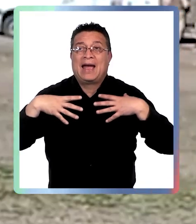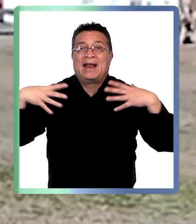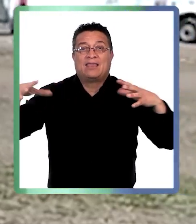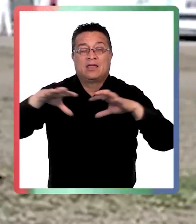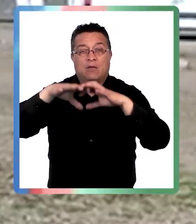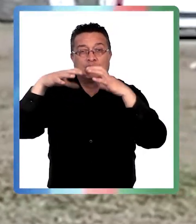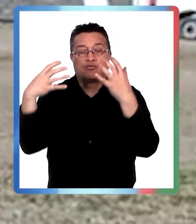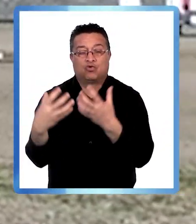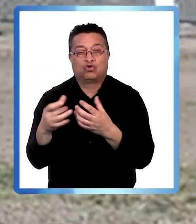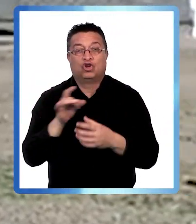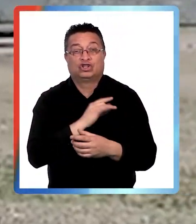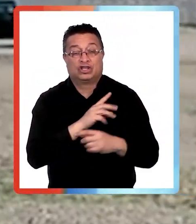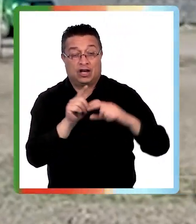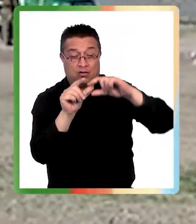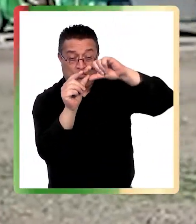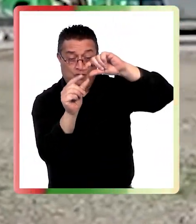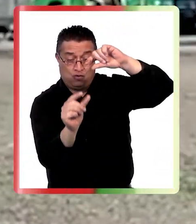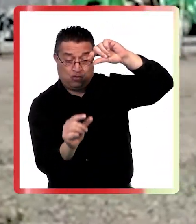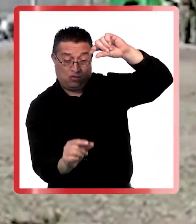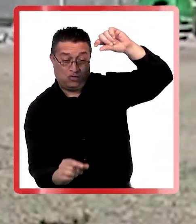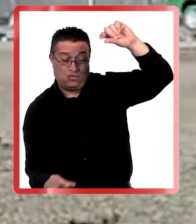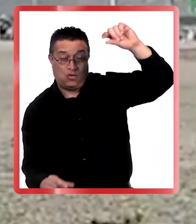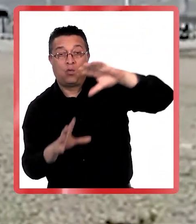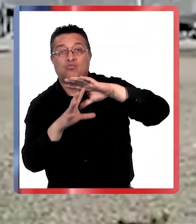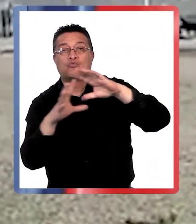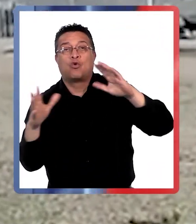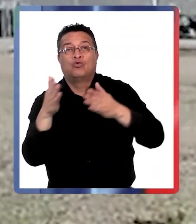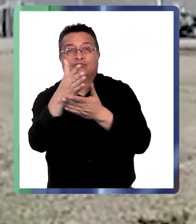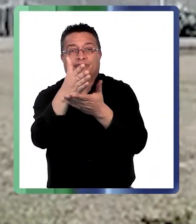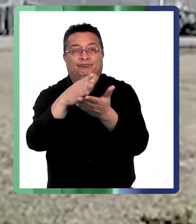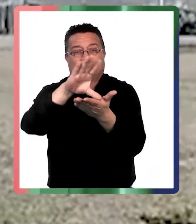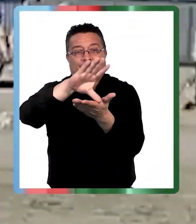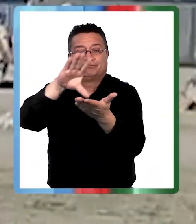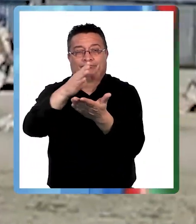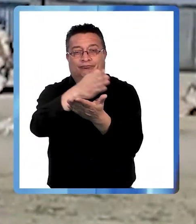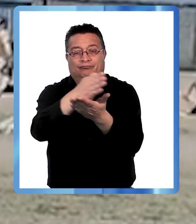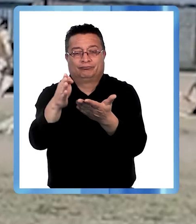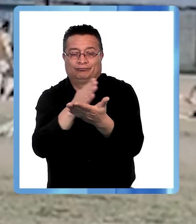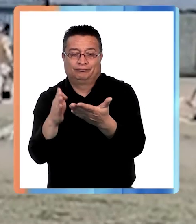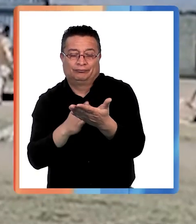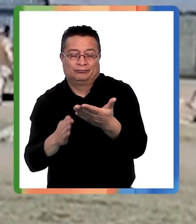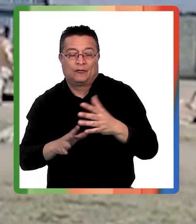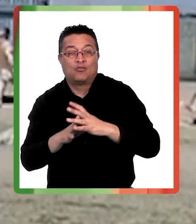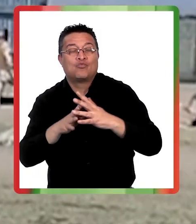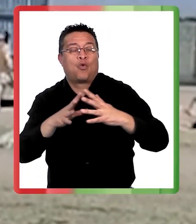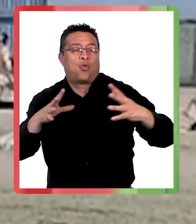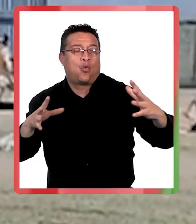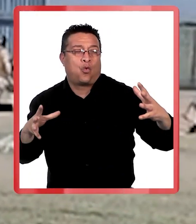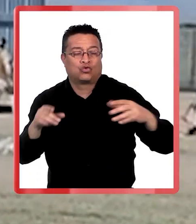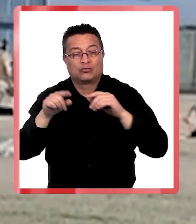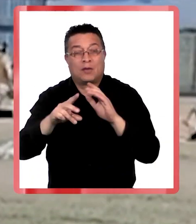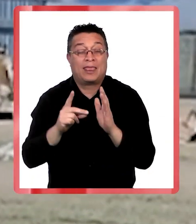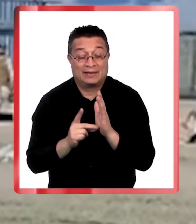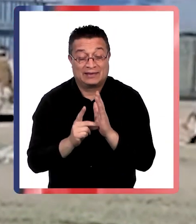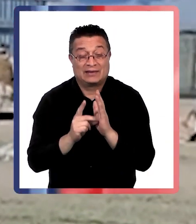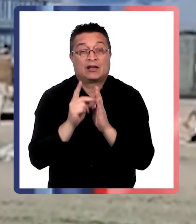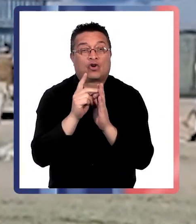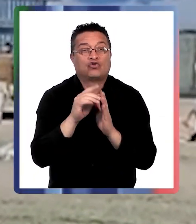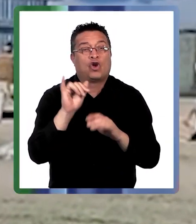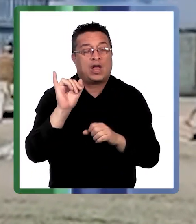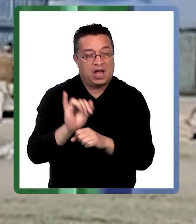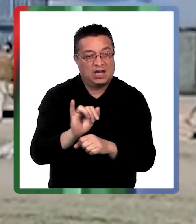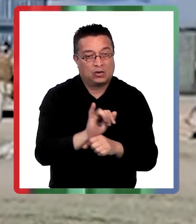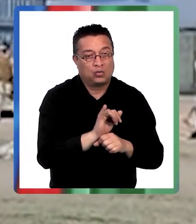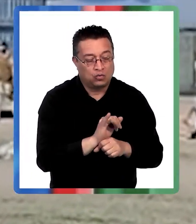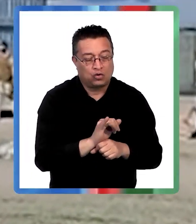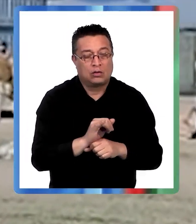mundo, porque por la forma que tiene el país, tiene mucha frontera. Y nuestro desarrollo de